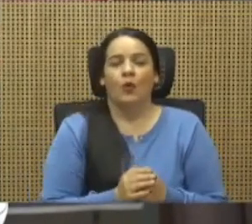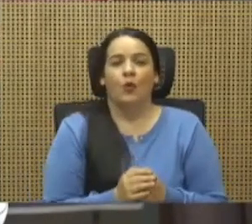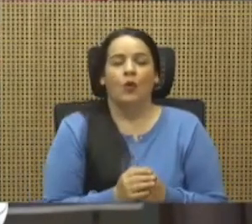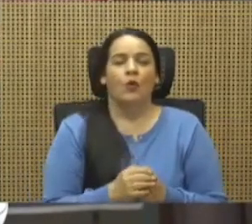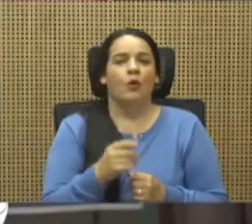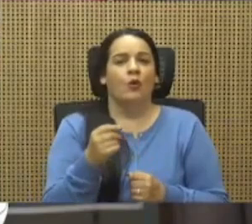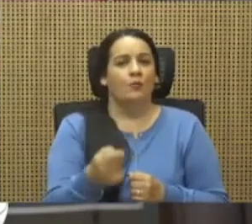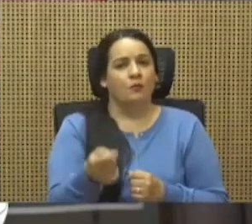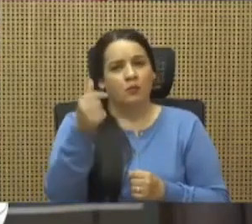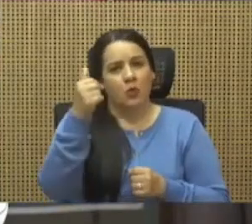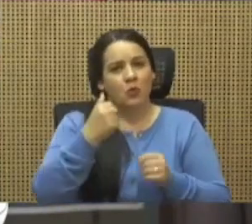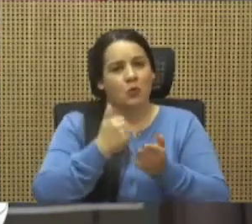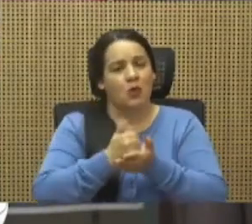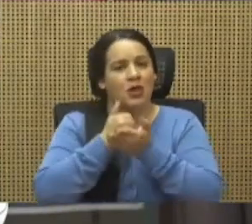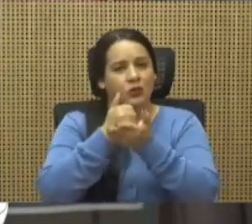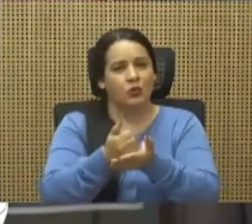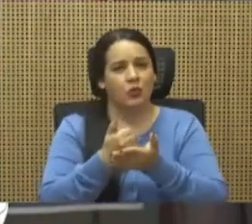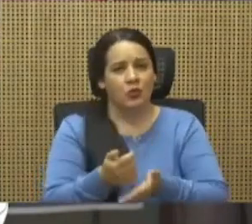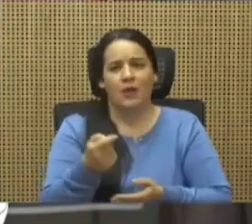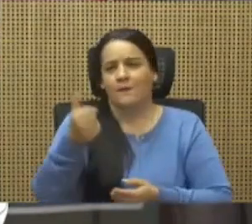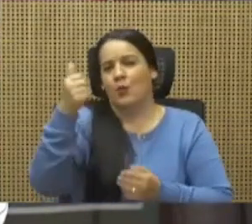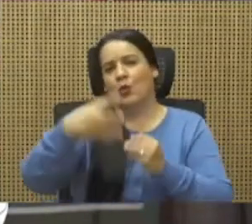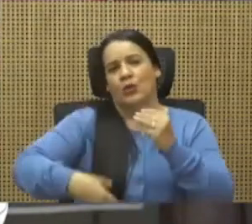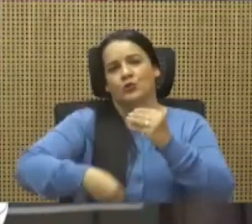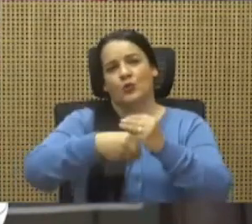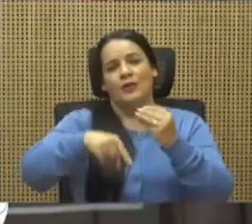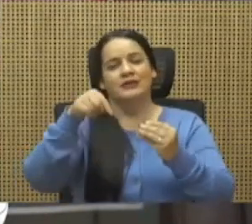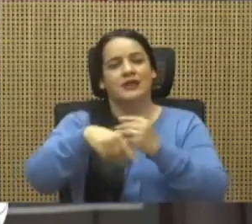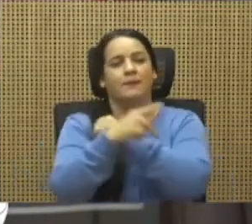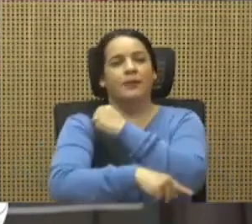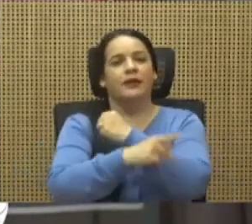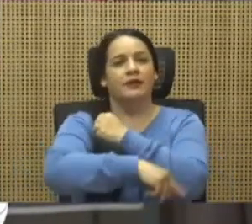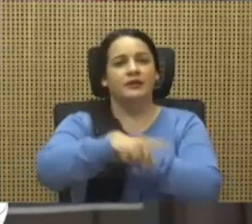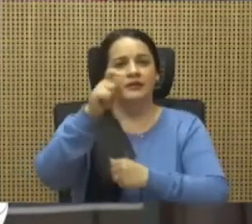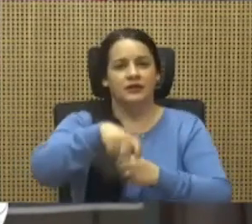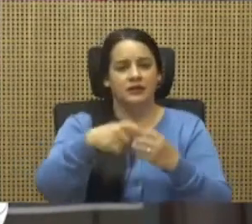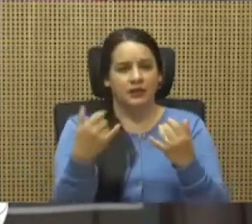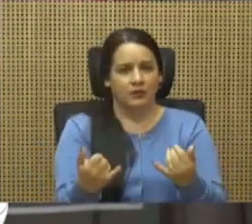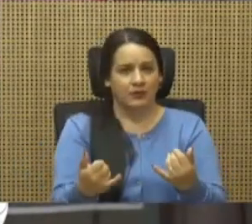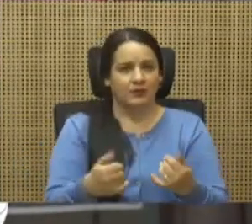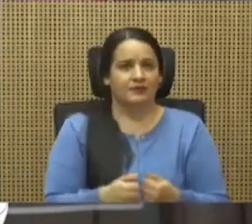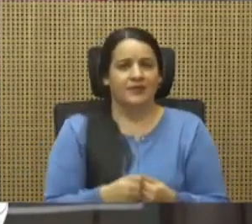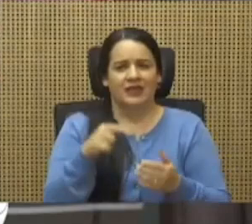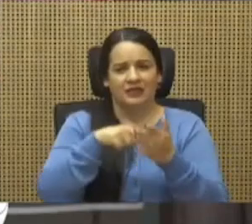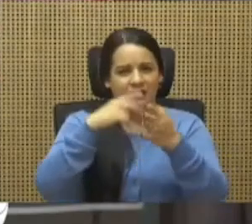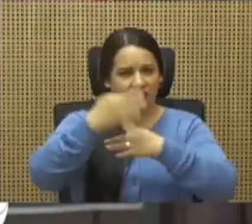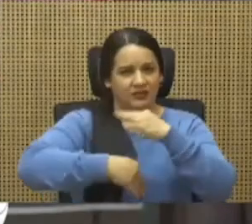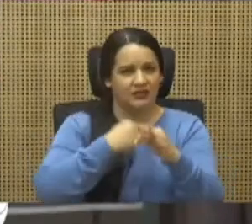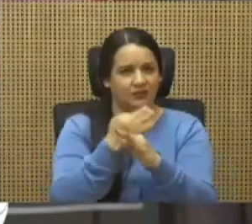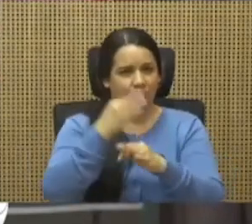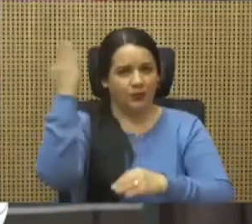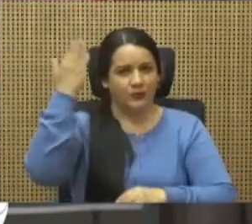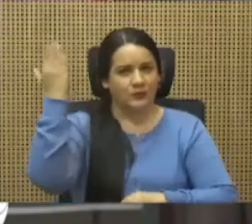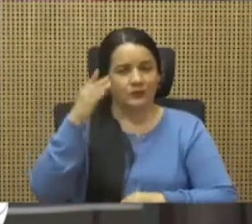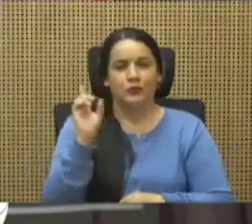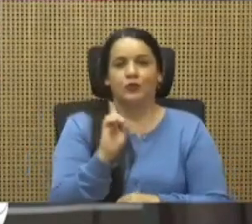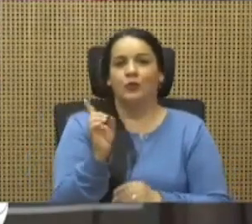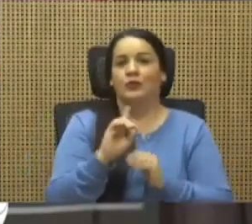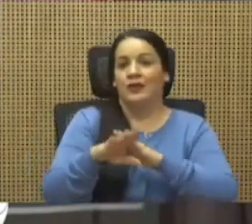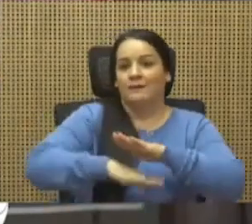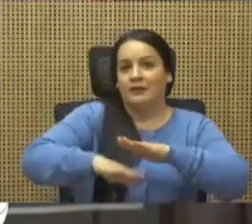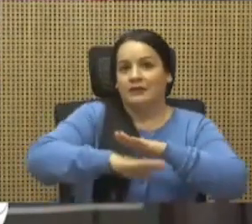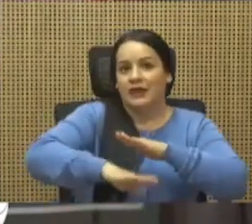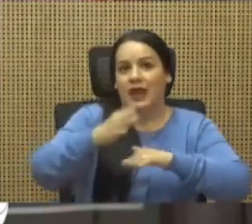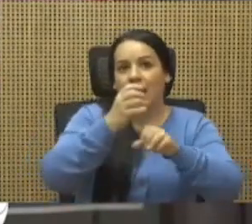Poco ayuda, poco le suma a lo que este país necesita en este momento, ese tipo de discursos donde básicamente